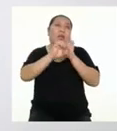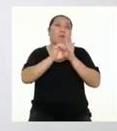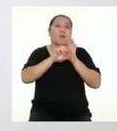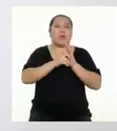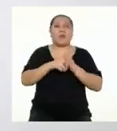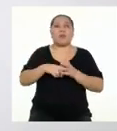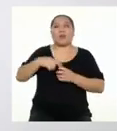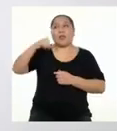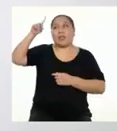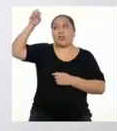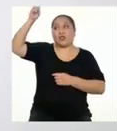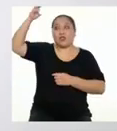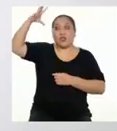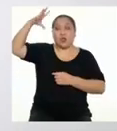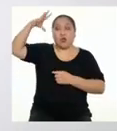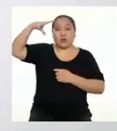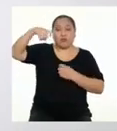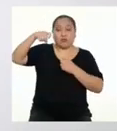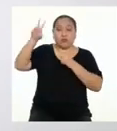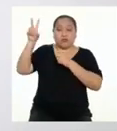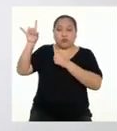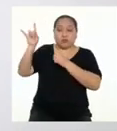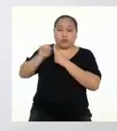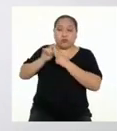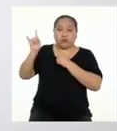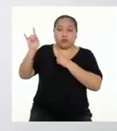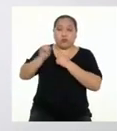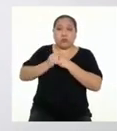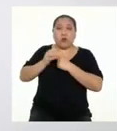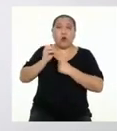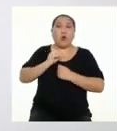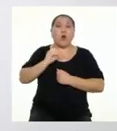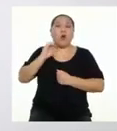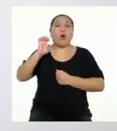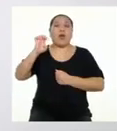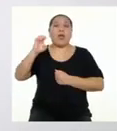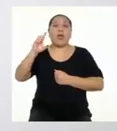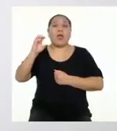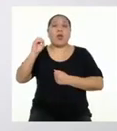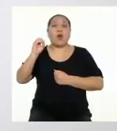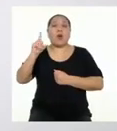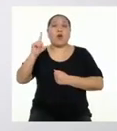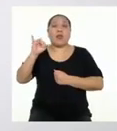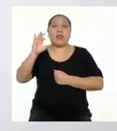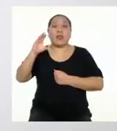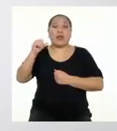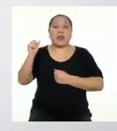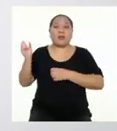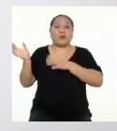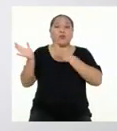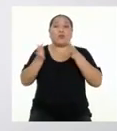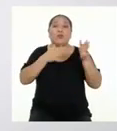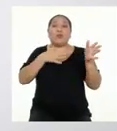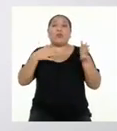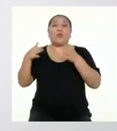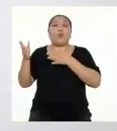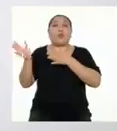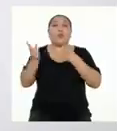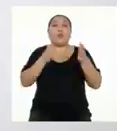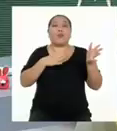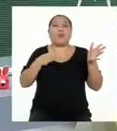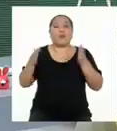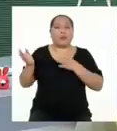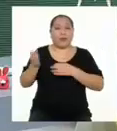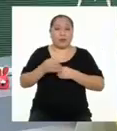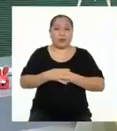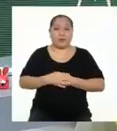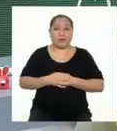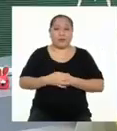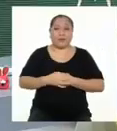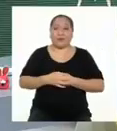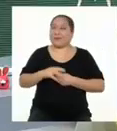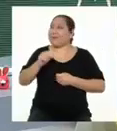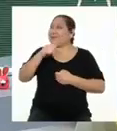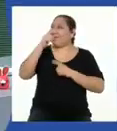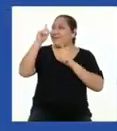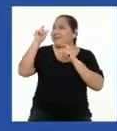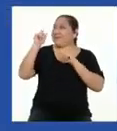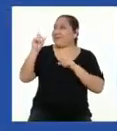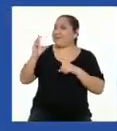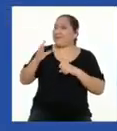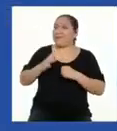la energía solar y la energía eólica, que genera electricidad con ayuda de la fuerza del aire. Va